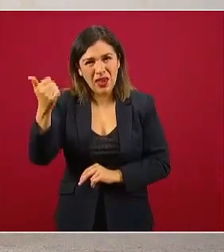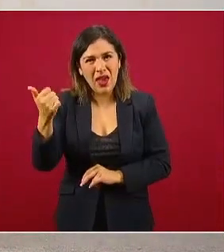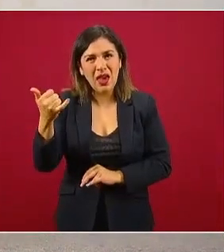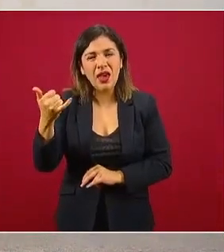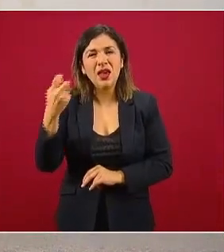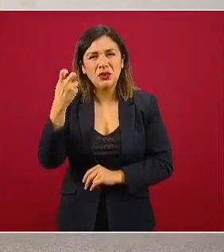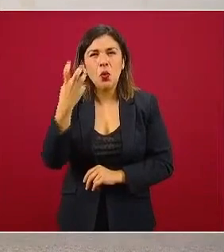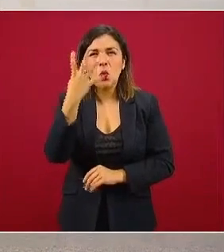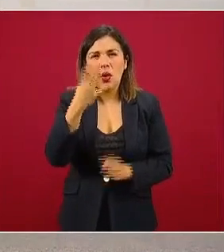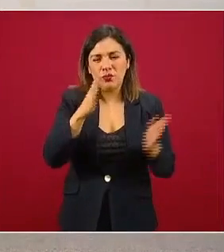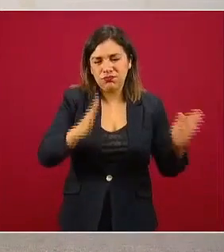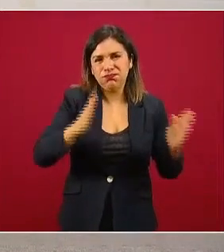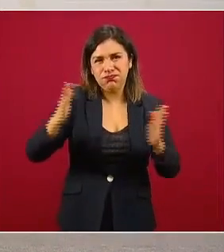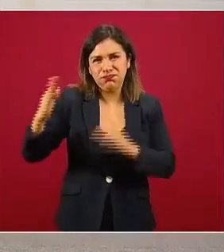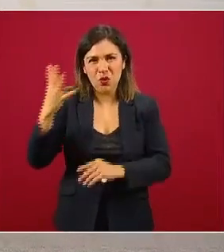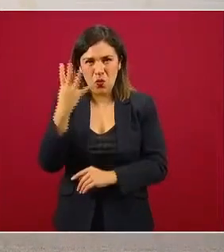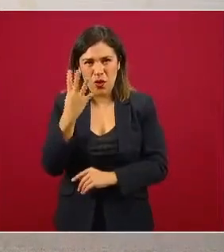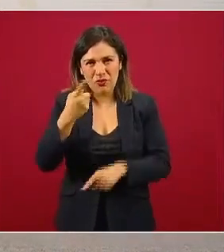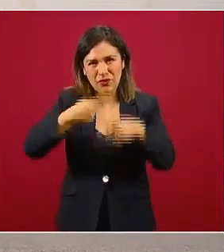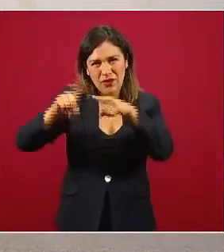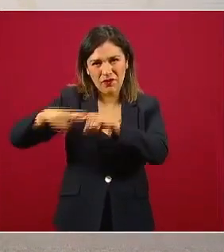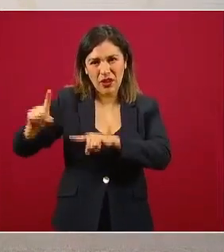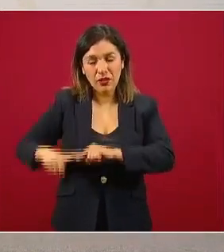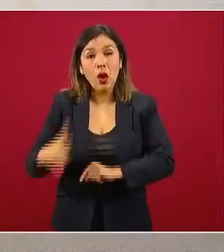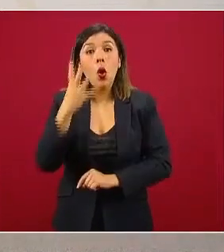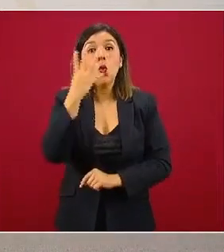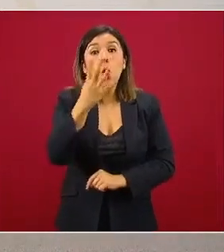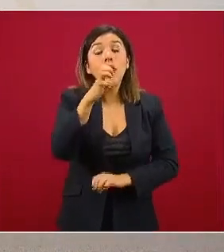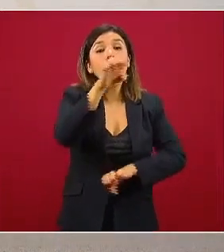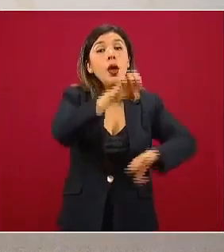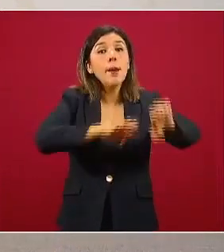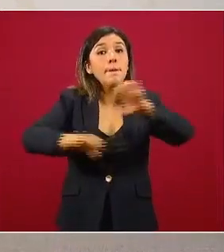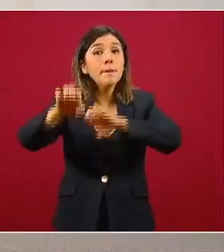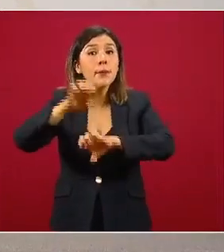4 tramos, 4 empresas